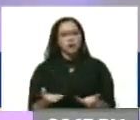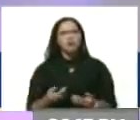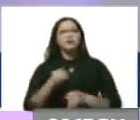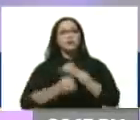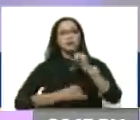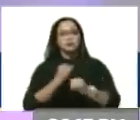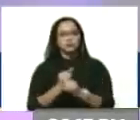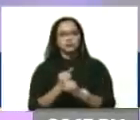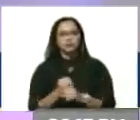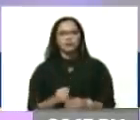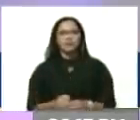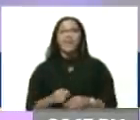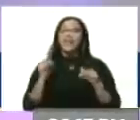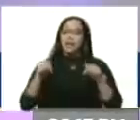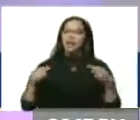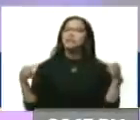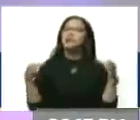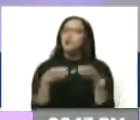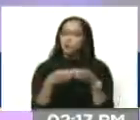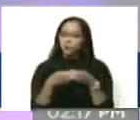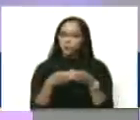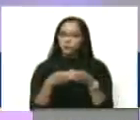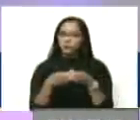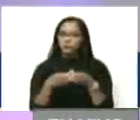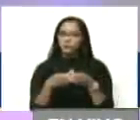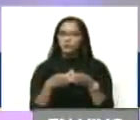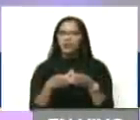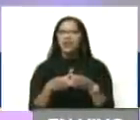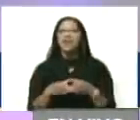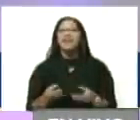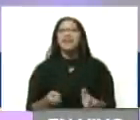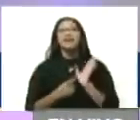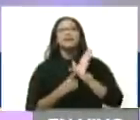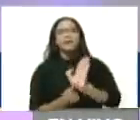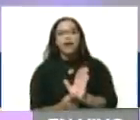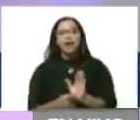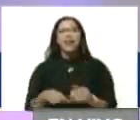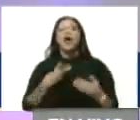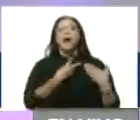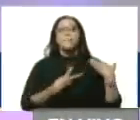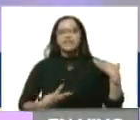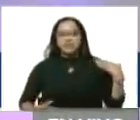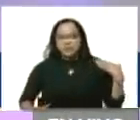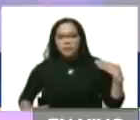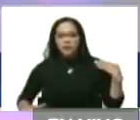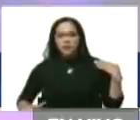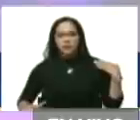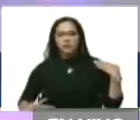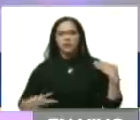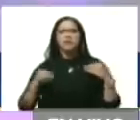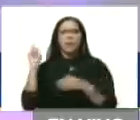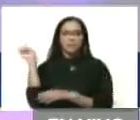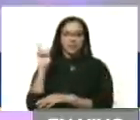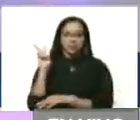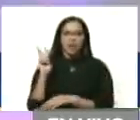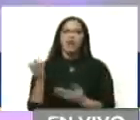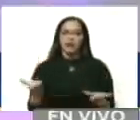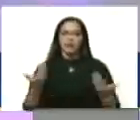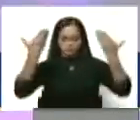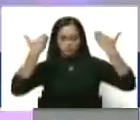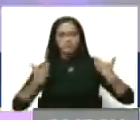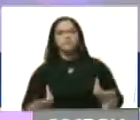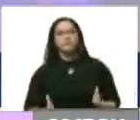internacionales. Esa delegación la encabezaría la vicepresidenta ejecutiva de la República, es decir, mi